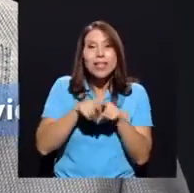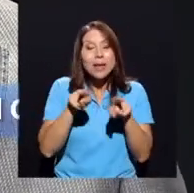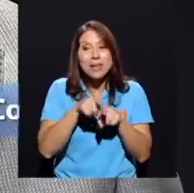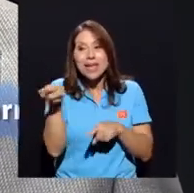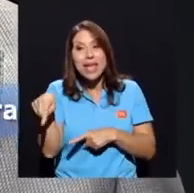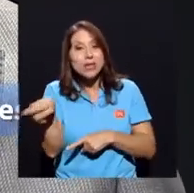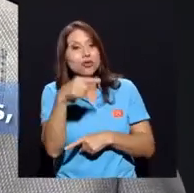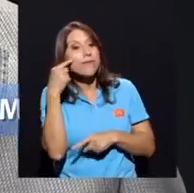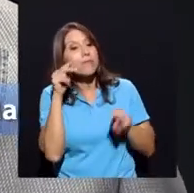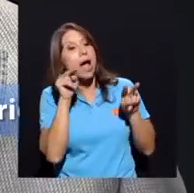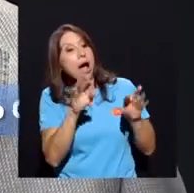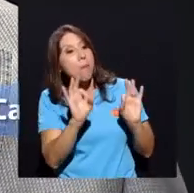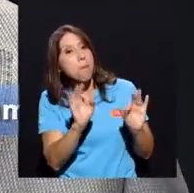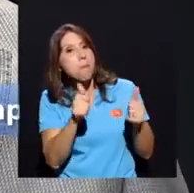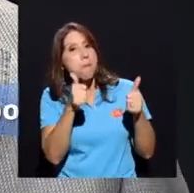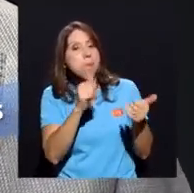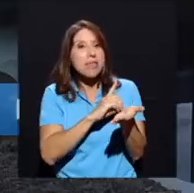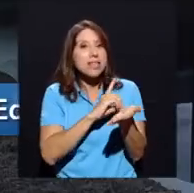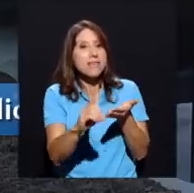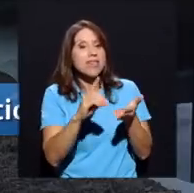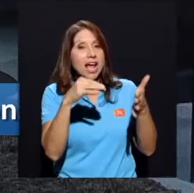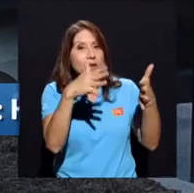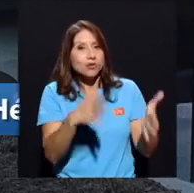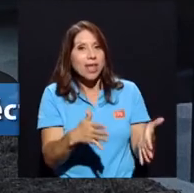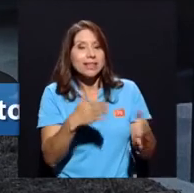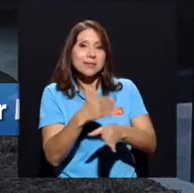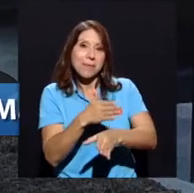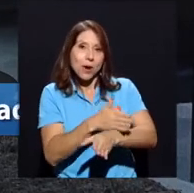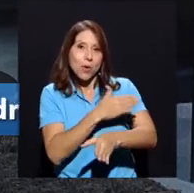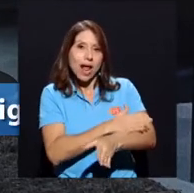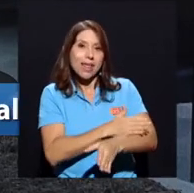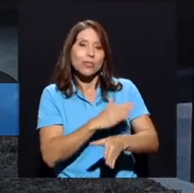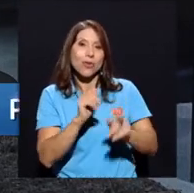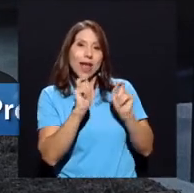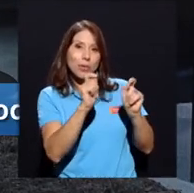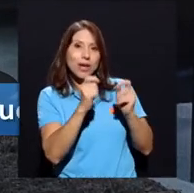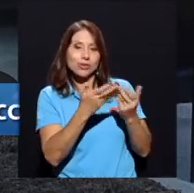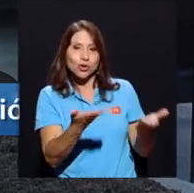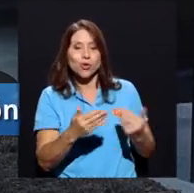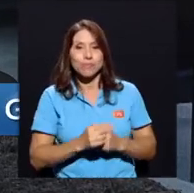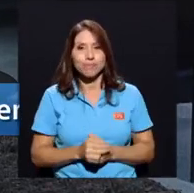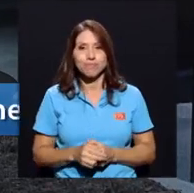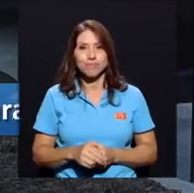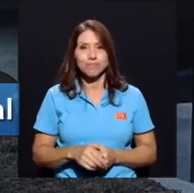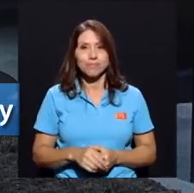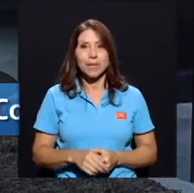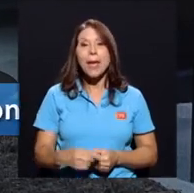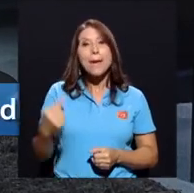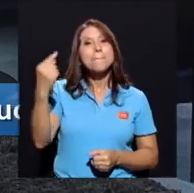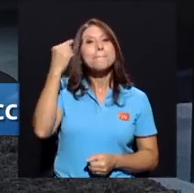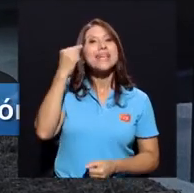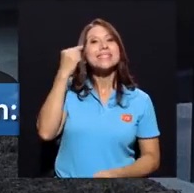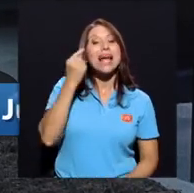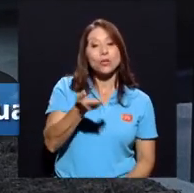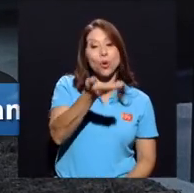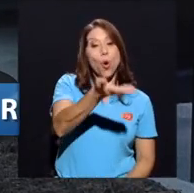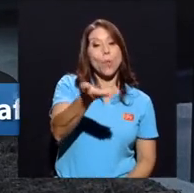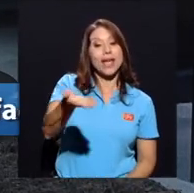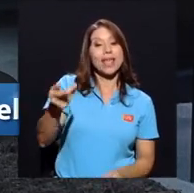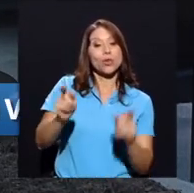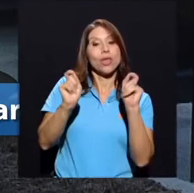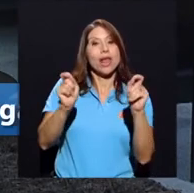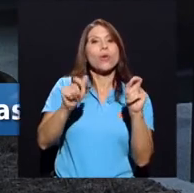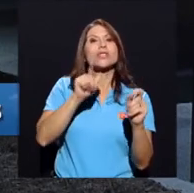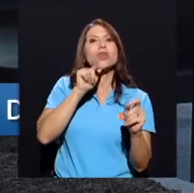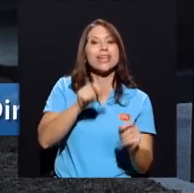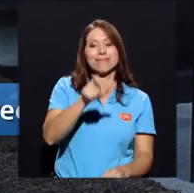estoy mejorando la educación que les da pensando que el objeto de la educación son los estudiantes y nadie